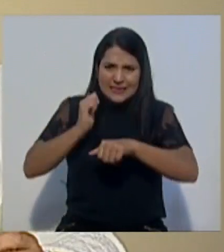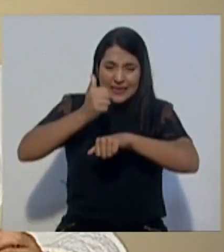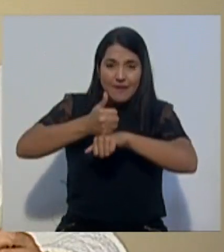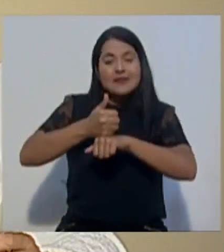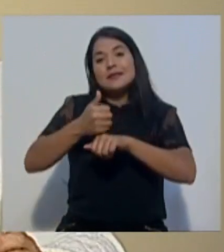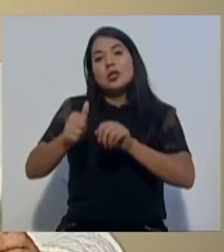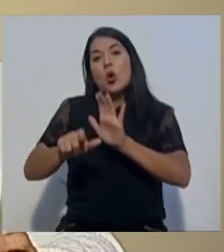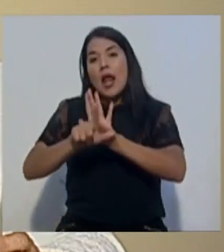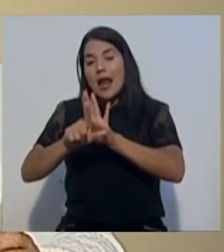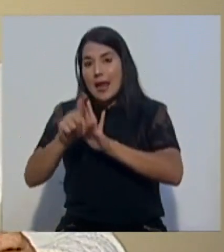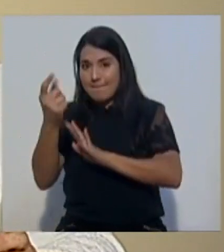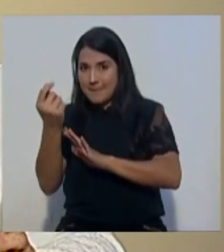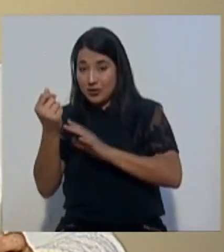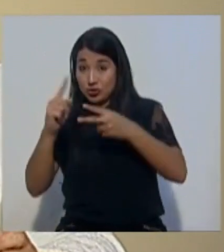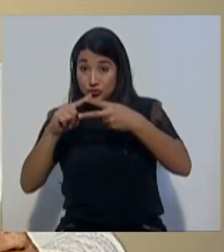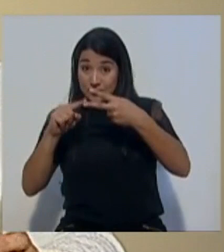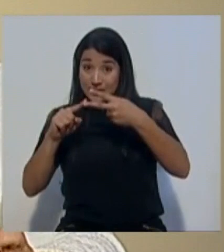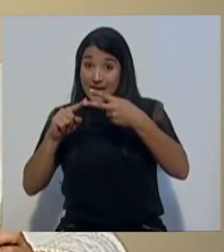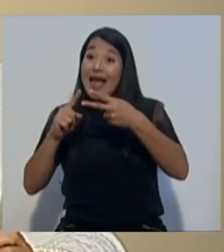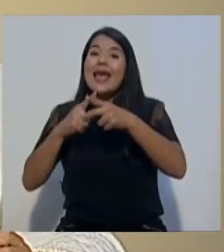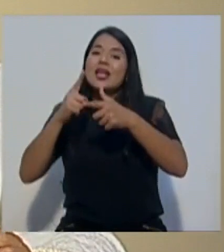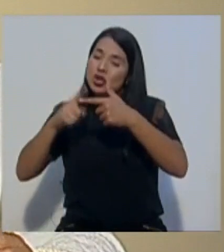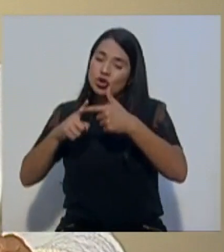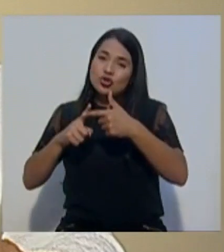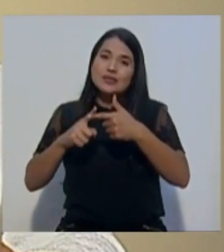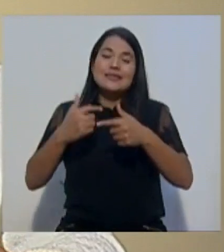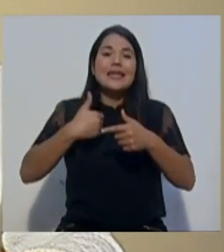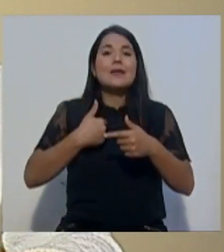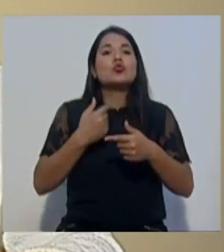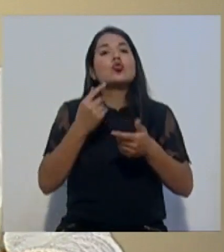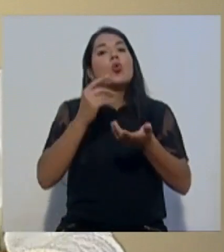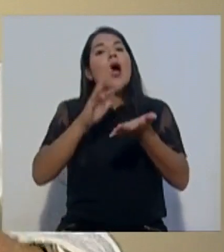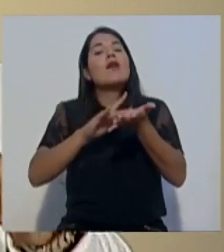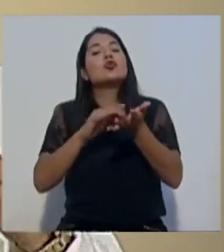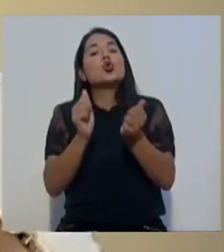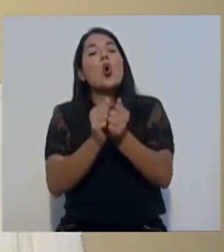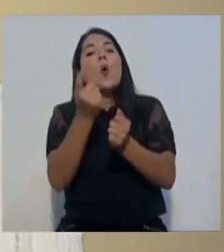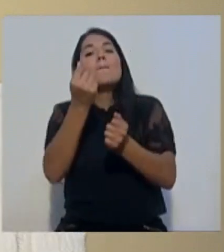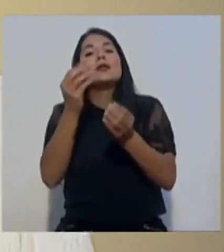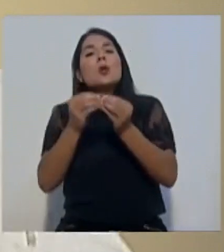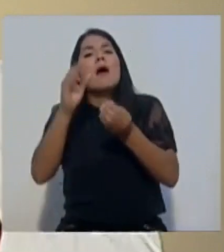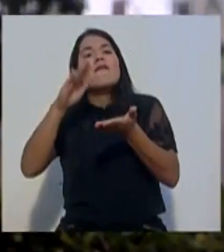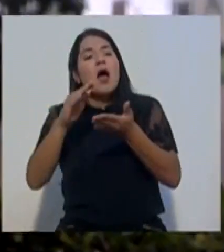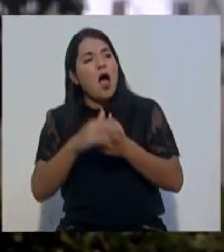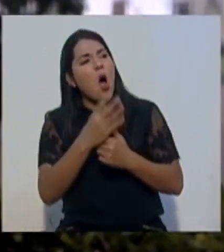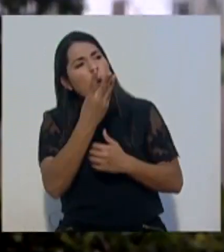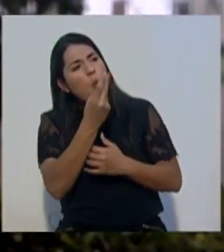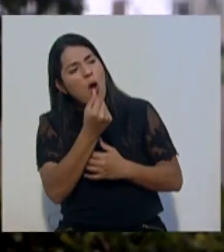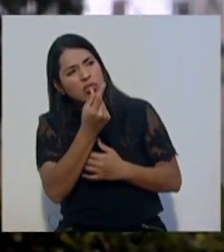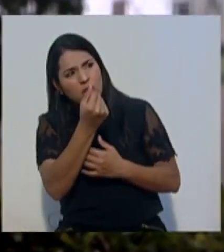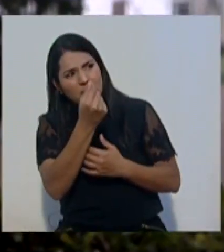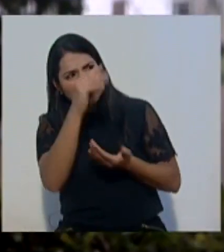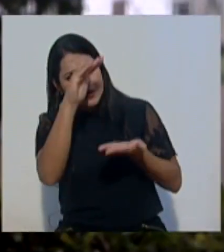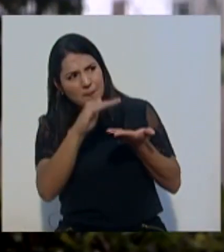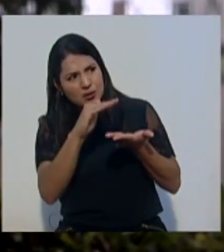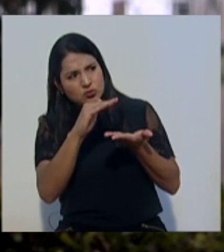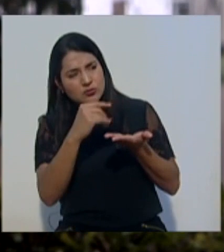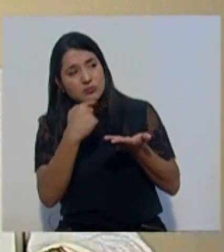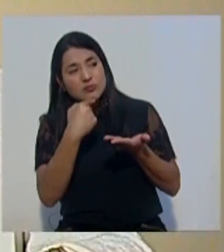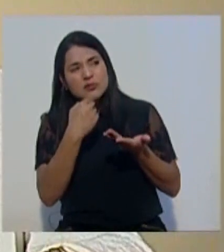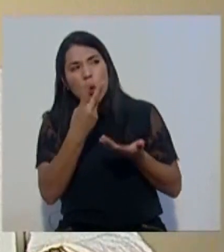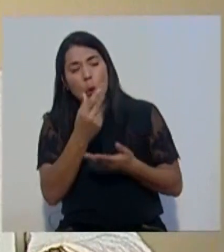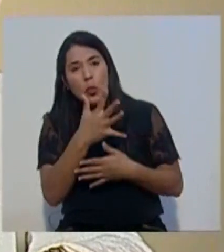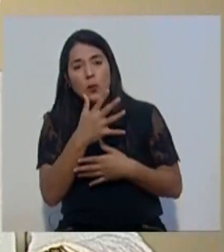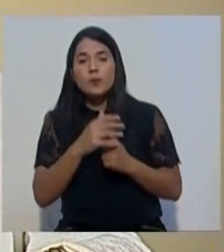es inferior que si solamente se comprara arroz que se produce en el país. ¿Cuánto más inferior es según el cálculo oficial del Ministerio de Economía, doña Victoria? Yo